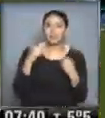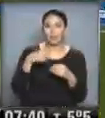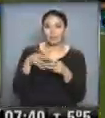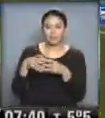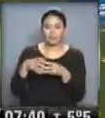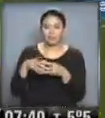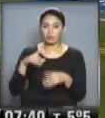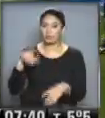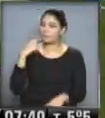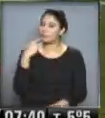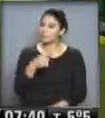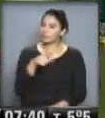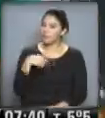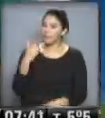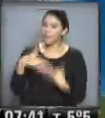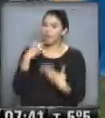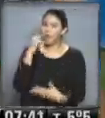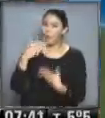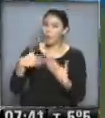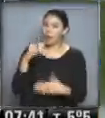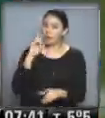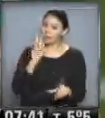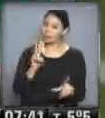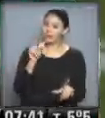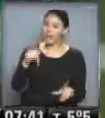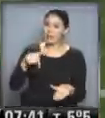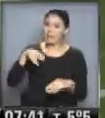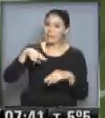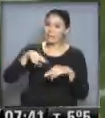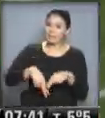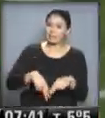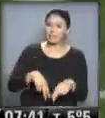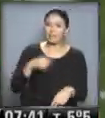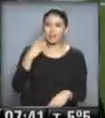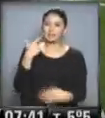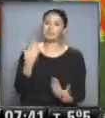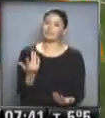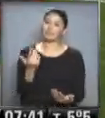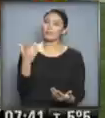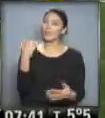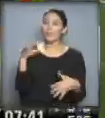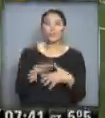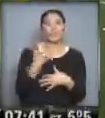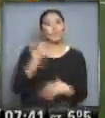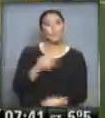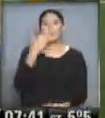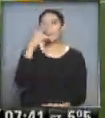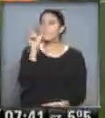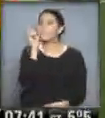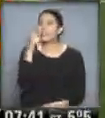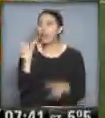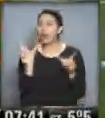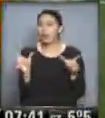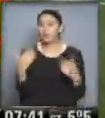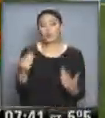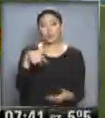Se lo hicieron saber los jugadores de San Martín de San Juan. Acá la pisadita que no es apropiada en el momento final del partido. Está bien que Iturbe